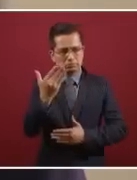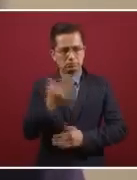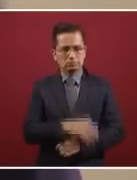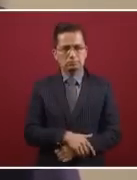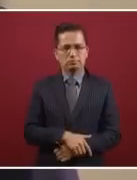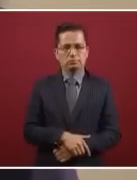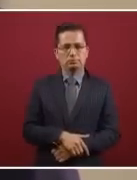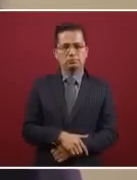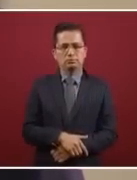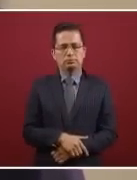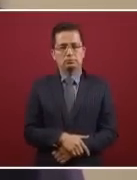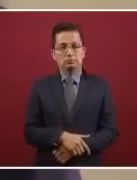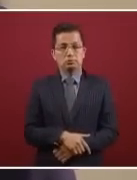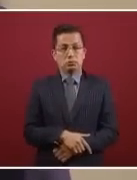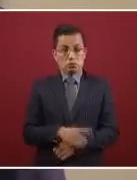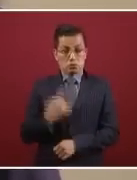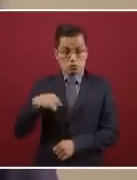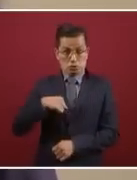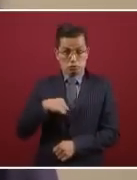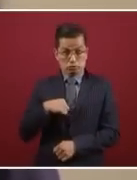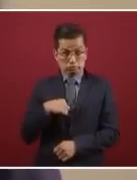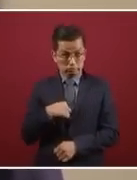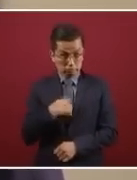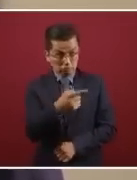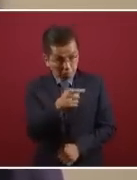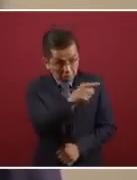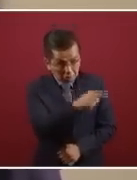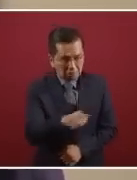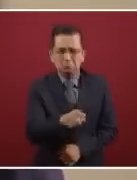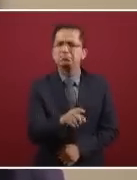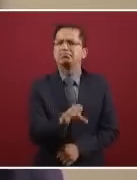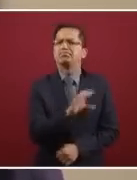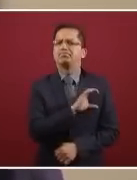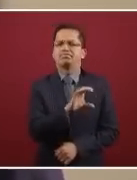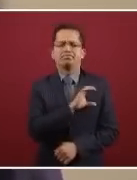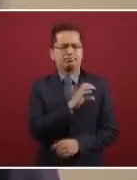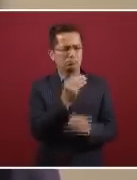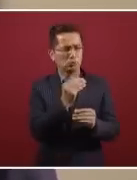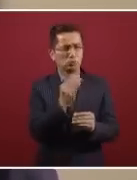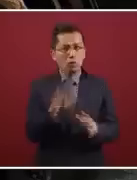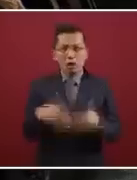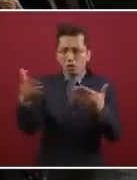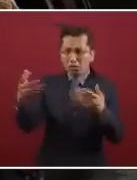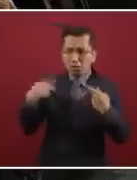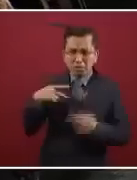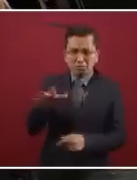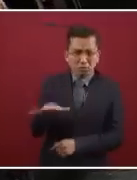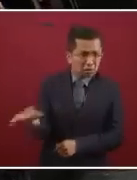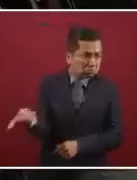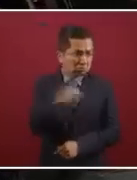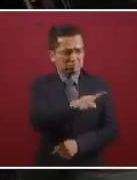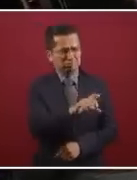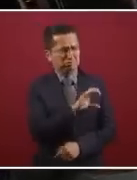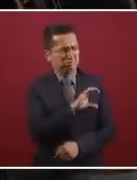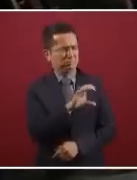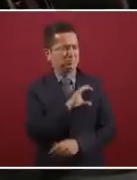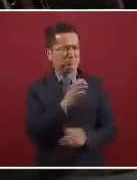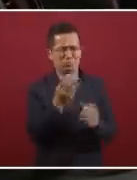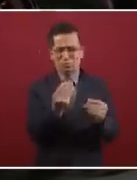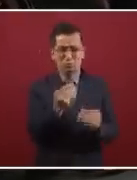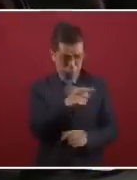Les queremos mucho, les quiere mucho la gente. Sí lo saben, ¿verdad?